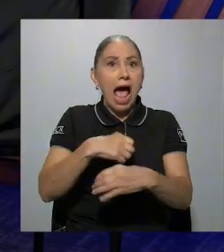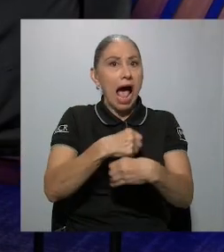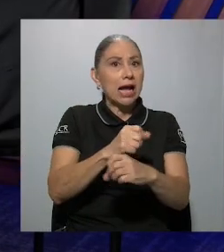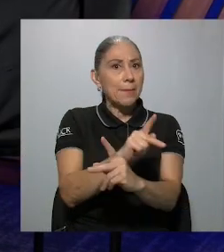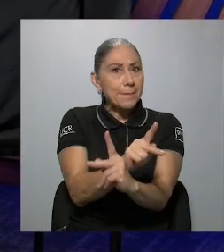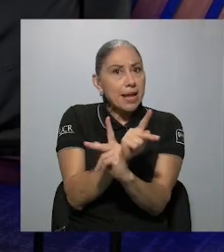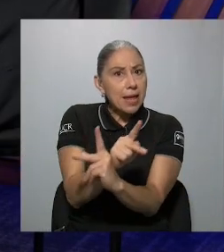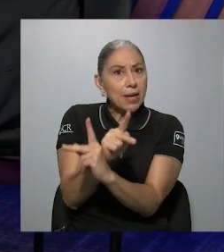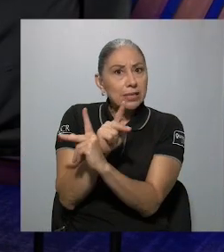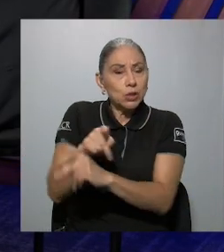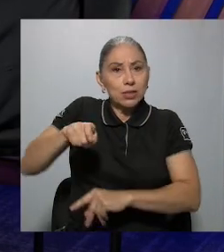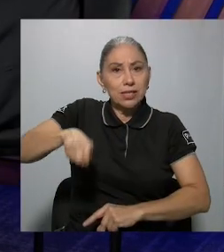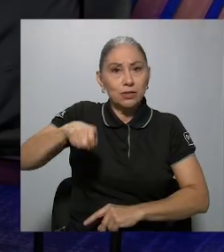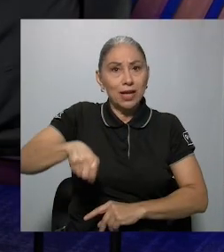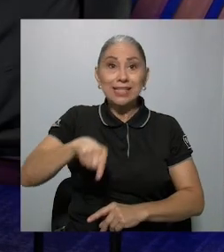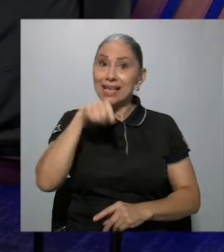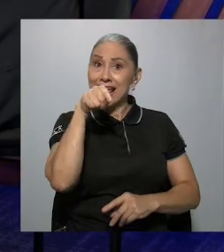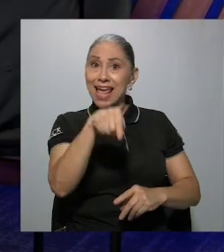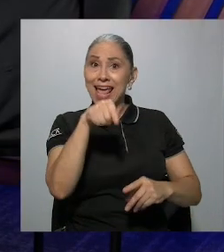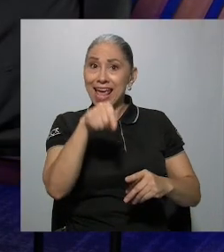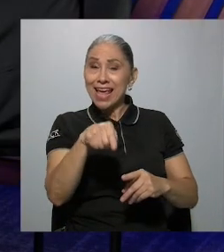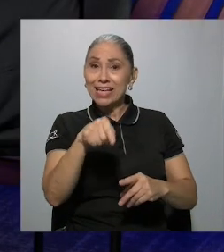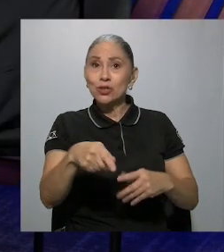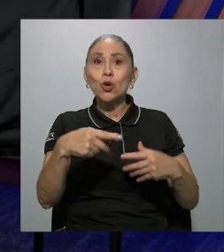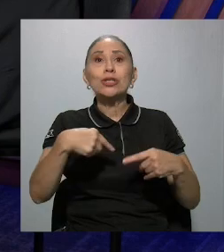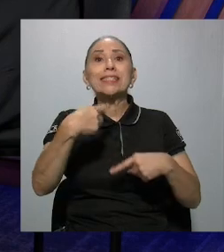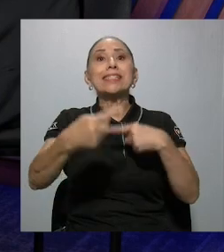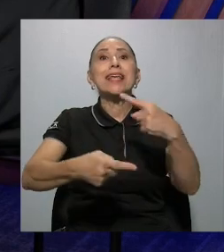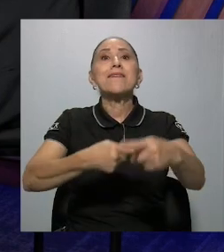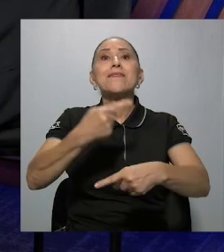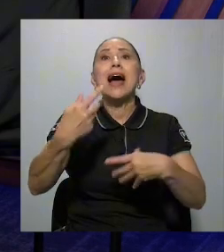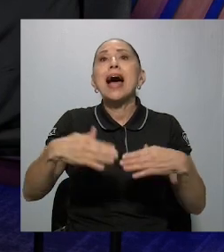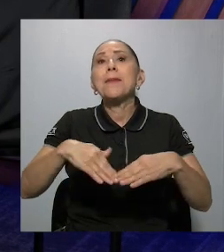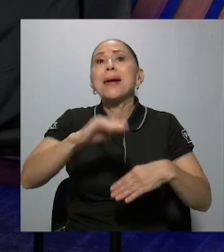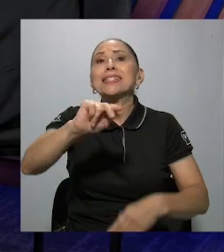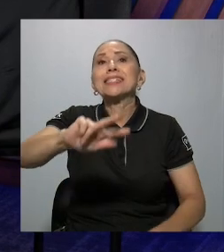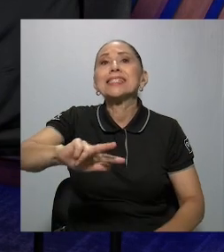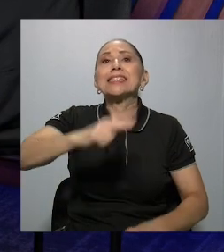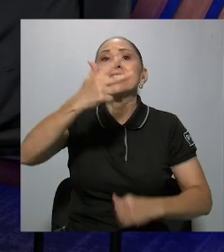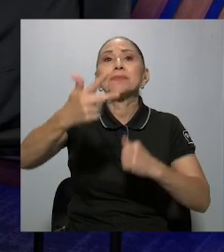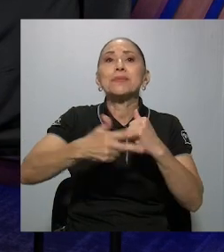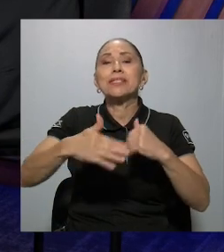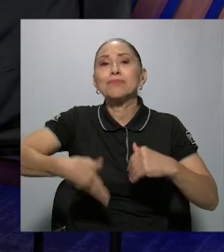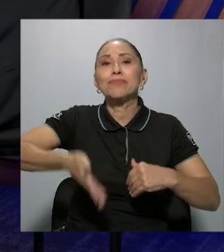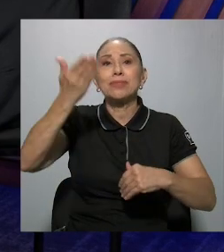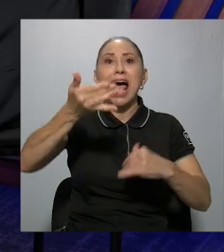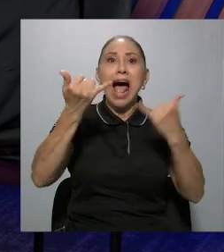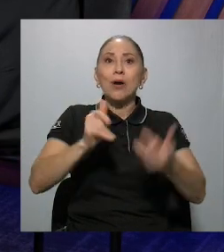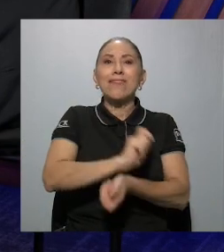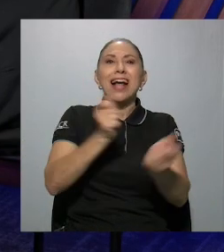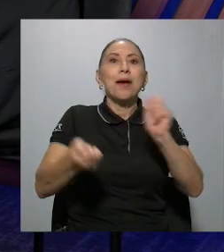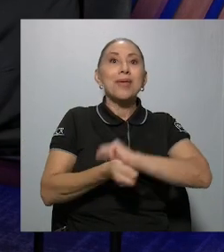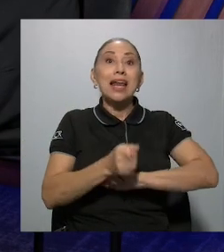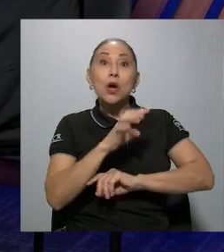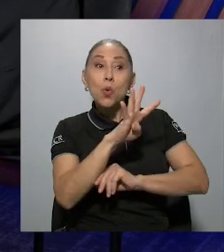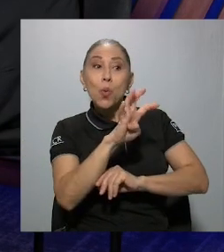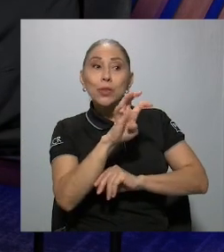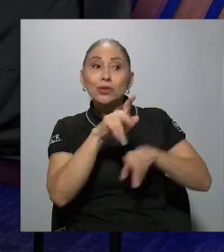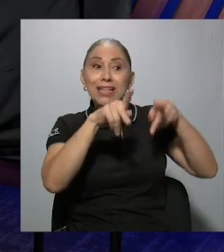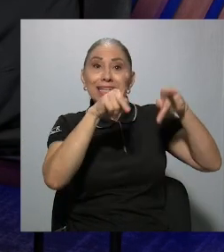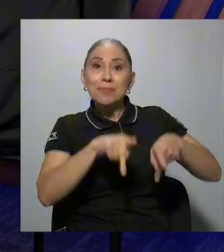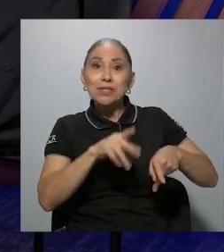gobiernos locales tomen las previsiones necesarias, este indicador se va a más que triplicar. Va a pasar